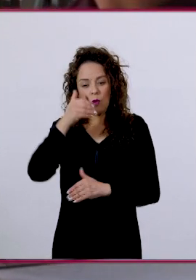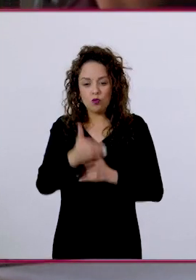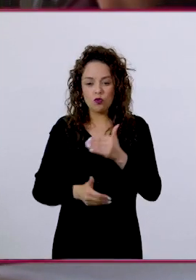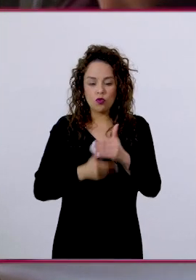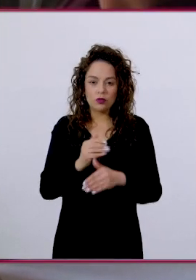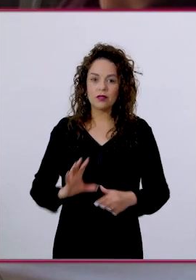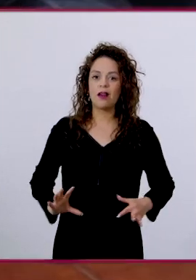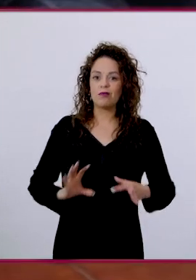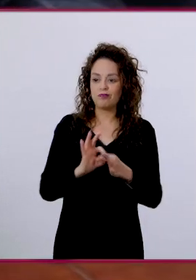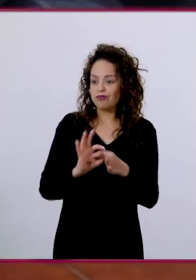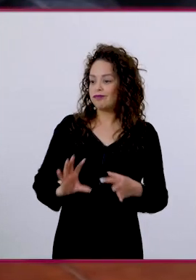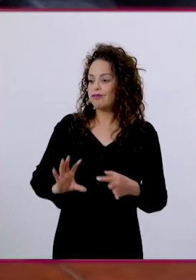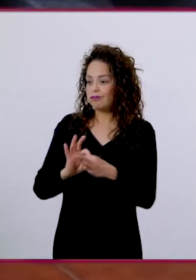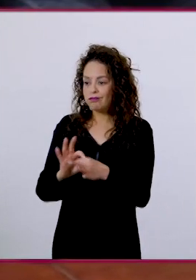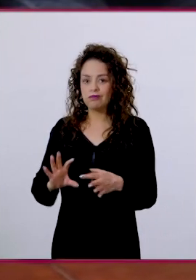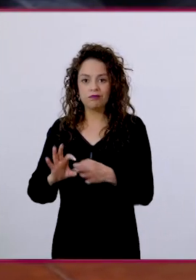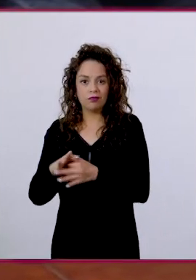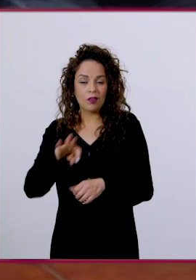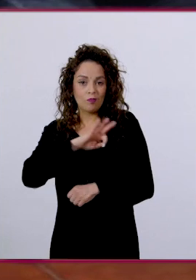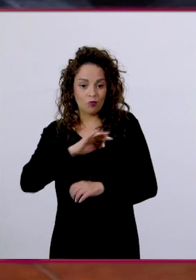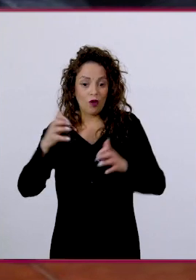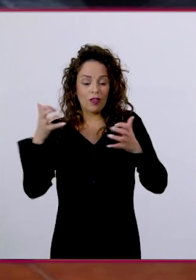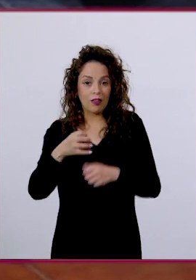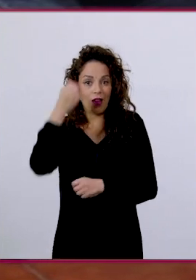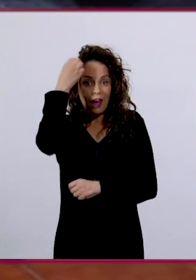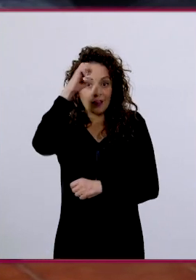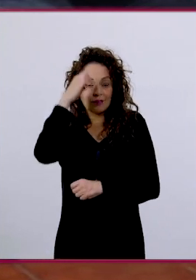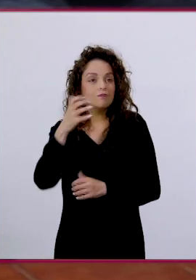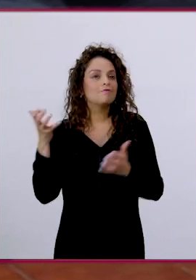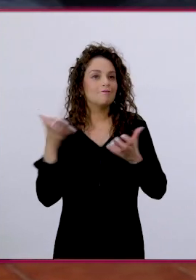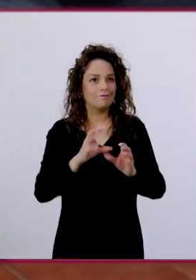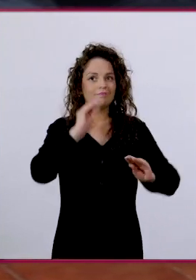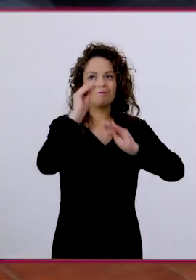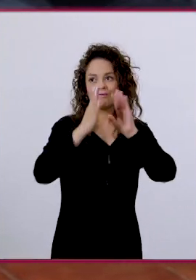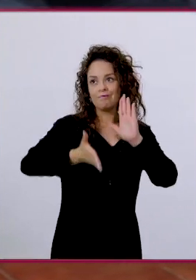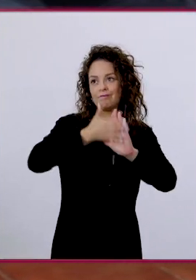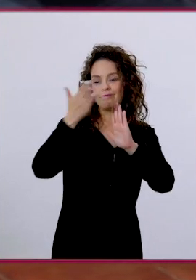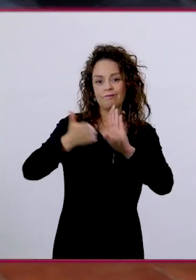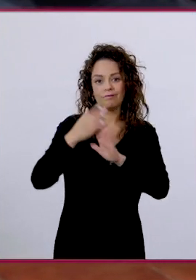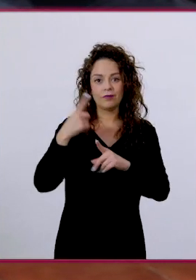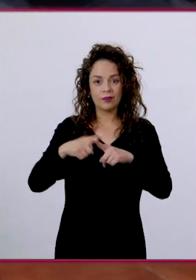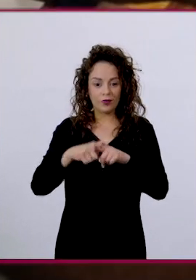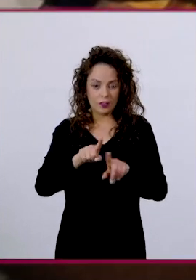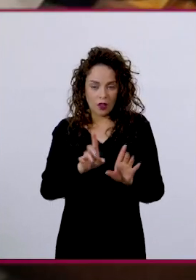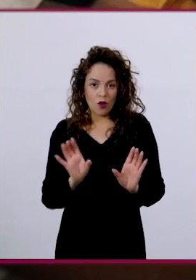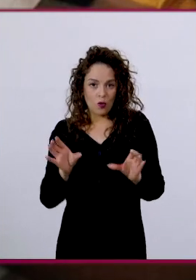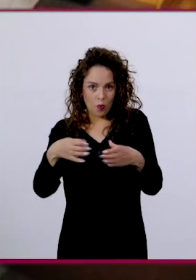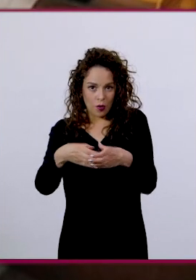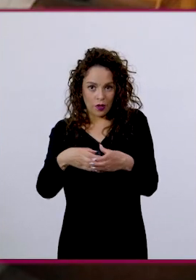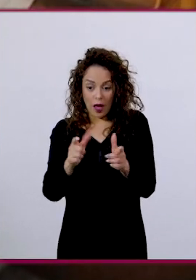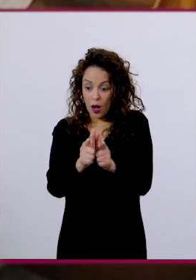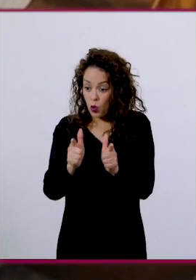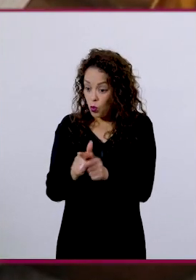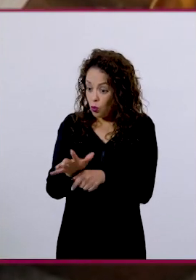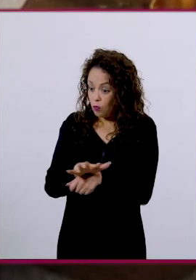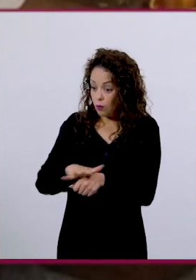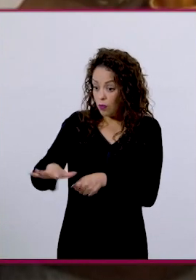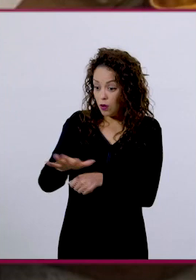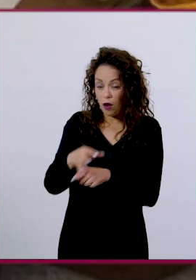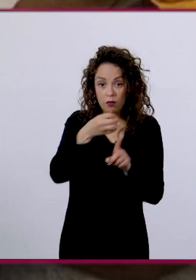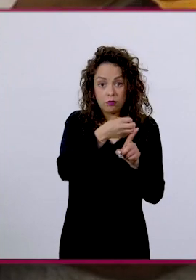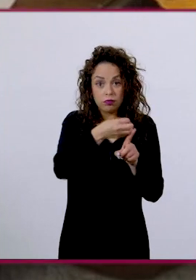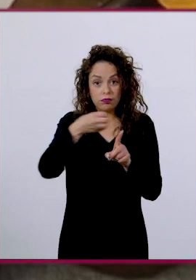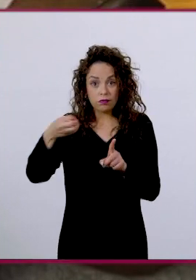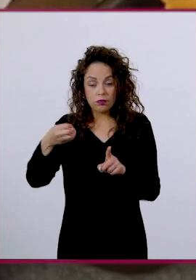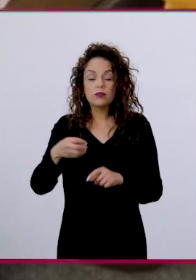de vinculación y a la vez hagan suyos los saberes constructivos de las comunidades. Este grupo interdisciplinario